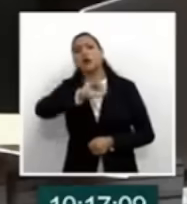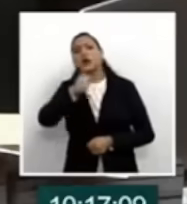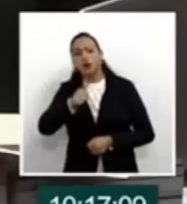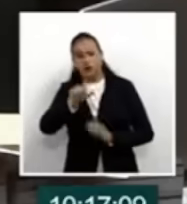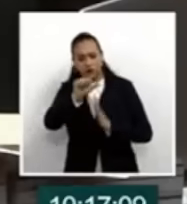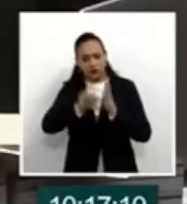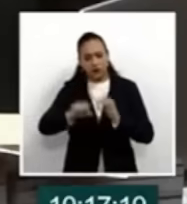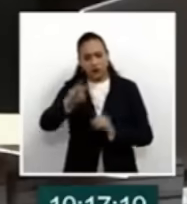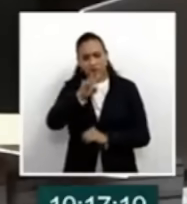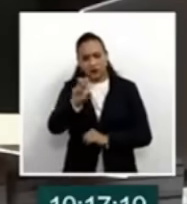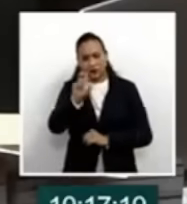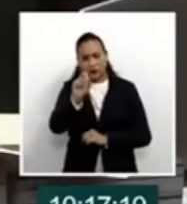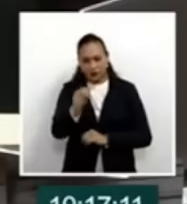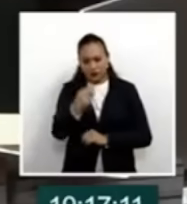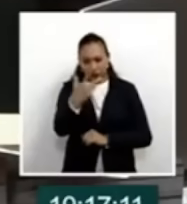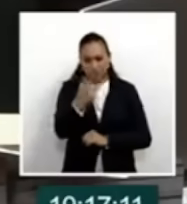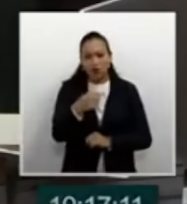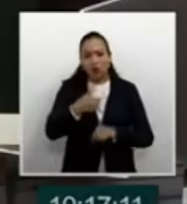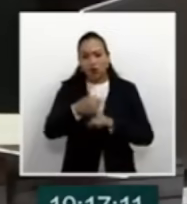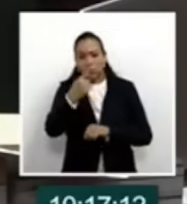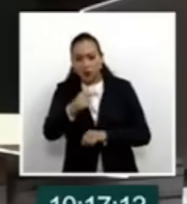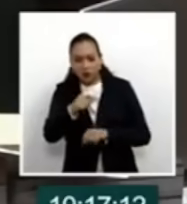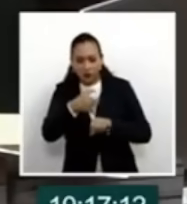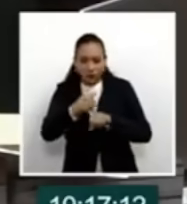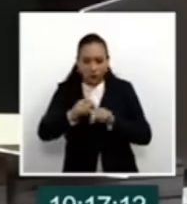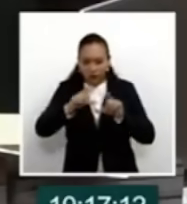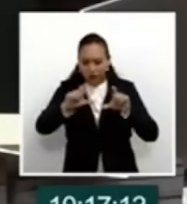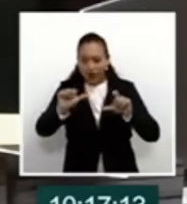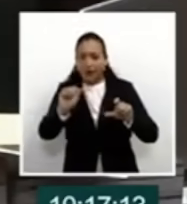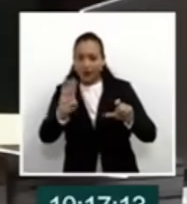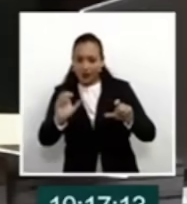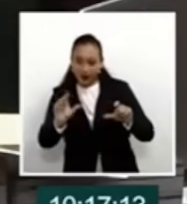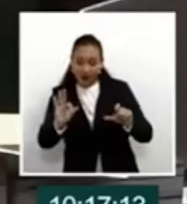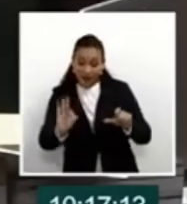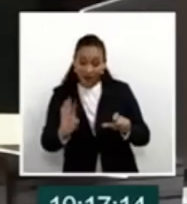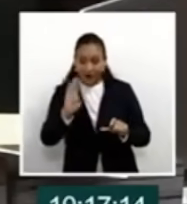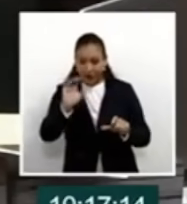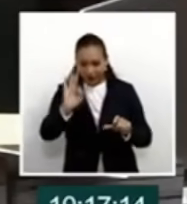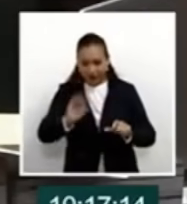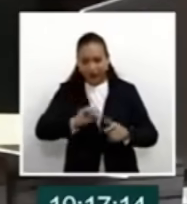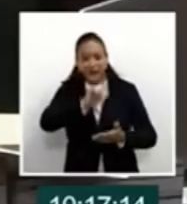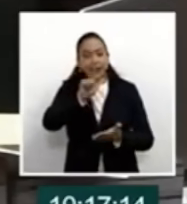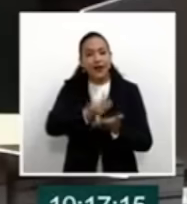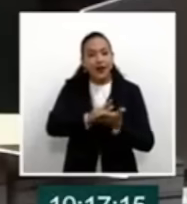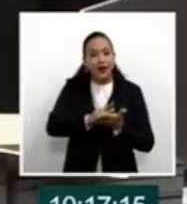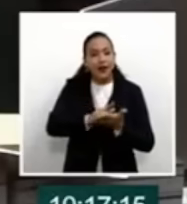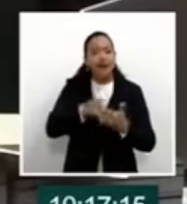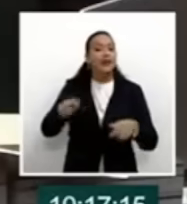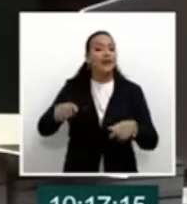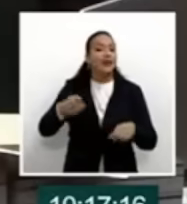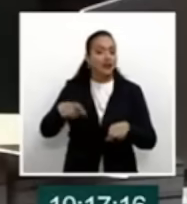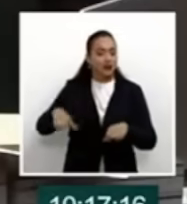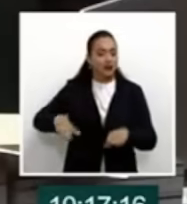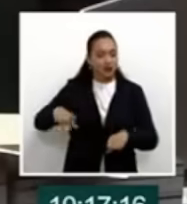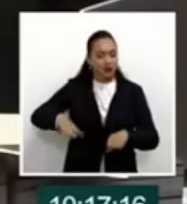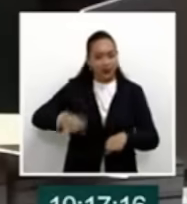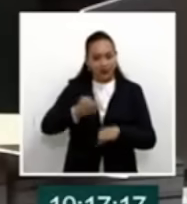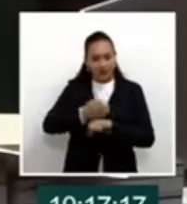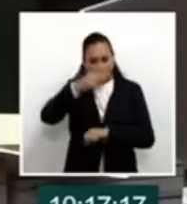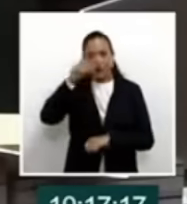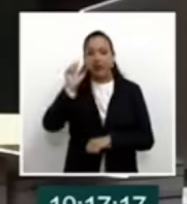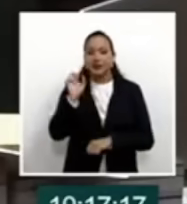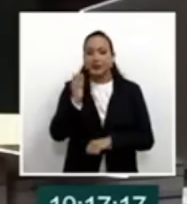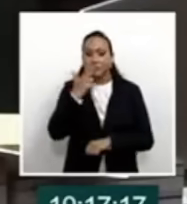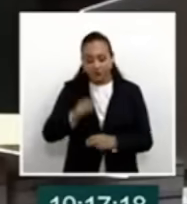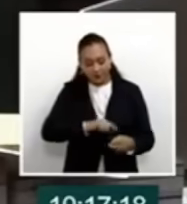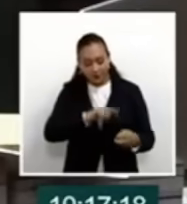el artículo 238, fracción primera, párrafo segundo, incisos A, B y F de la Ley Estatal de Salud del Estado de Chihuahua. Tercero,